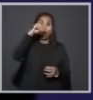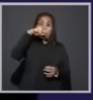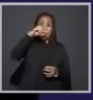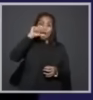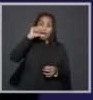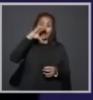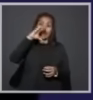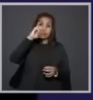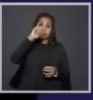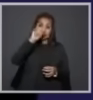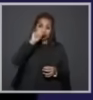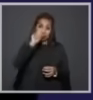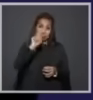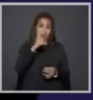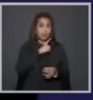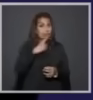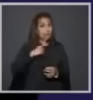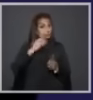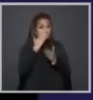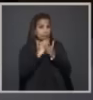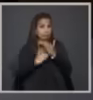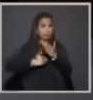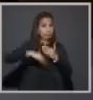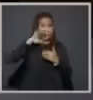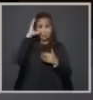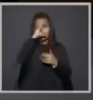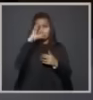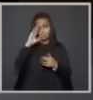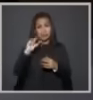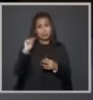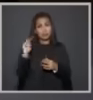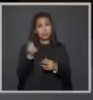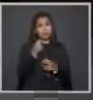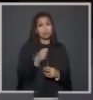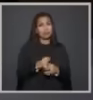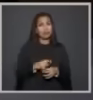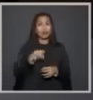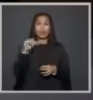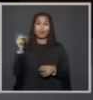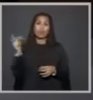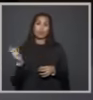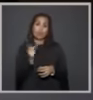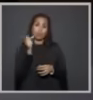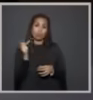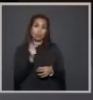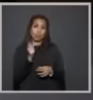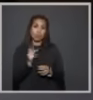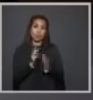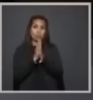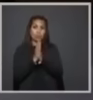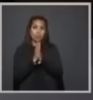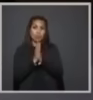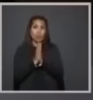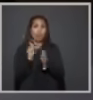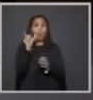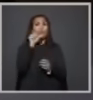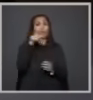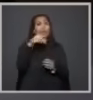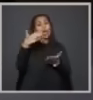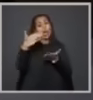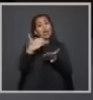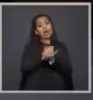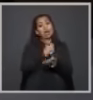de la ciencia y de la tecnología. Andrés Manuel, nos pregunta Oscar, en caso de ganar la elección y tener la mayoría del